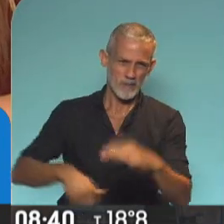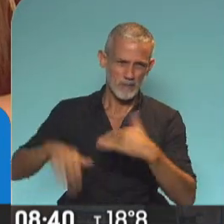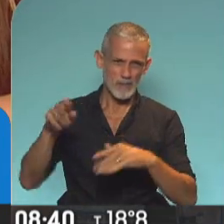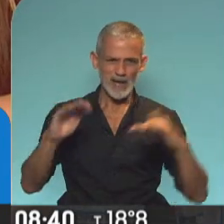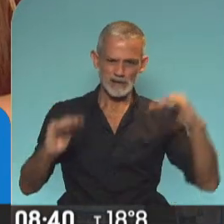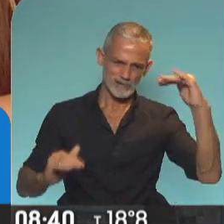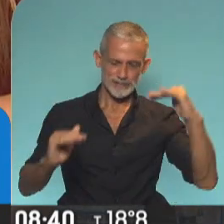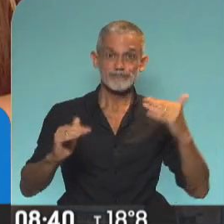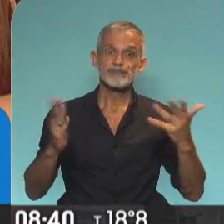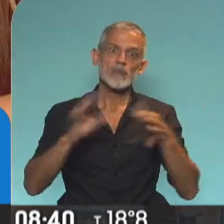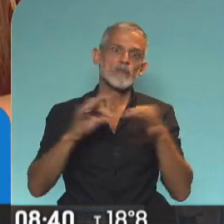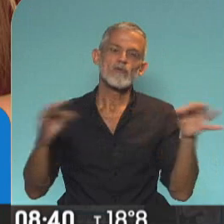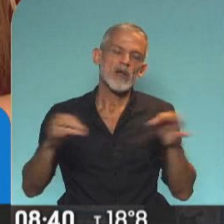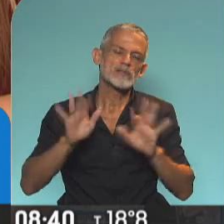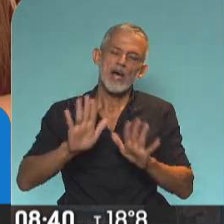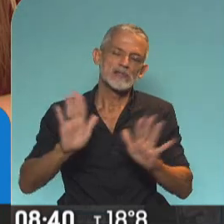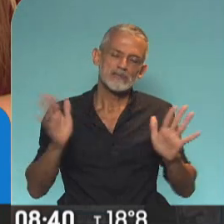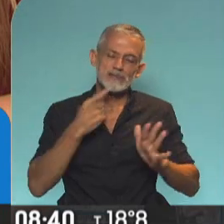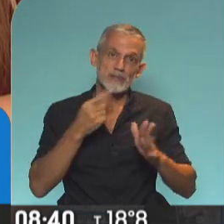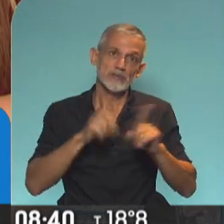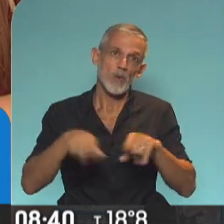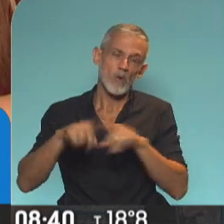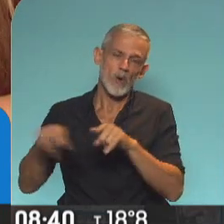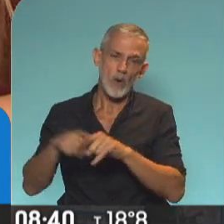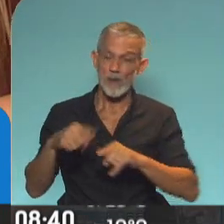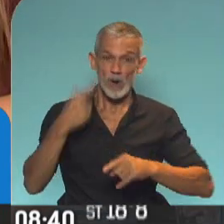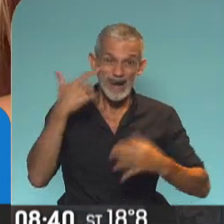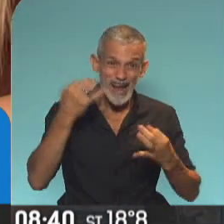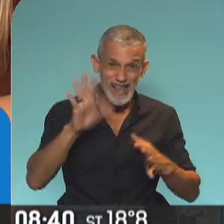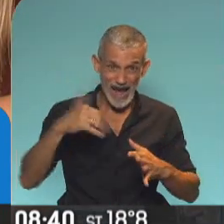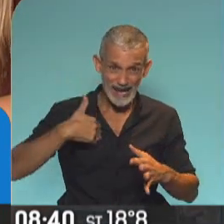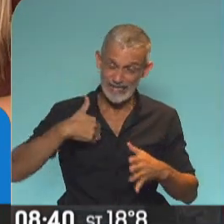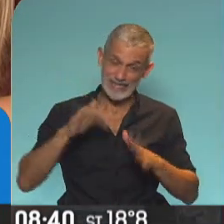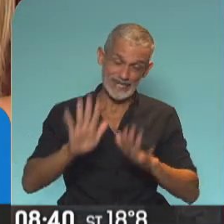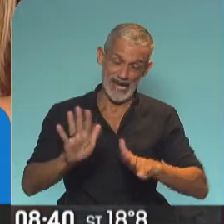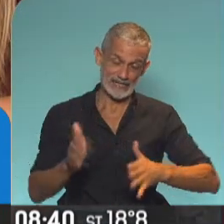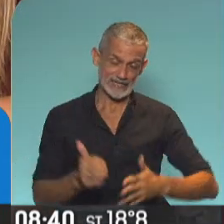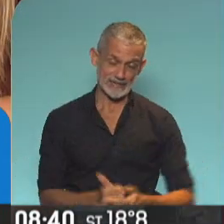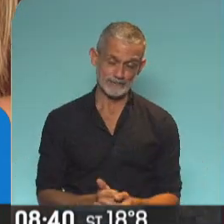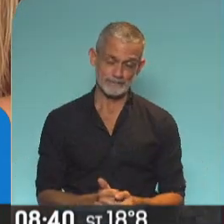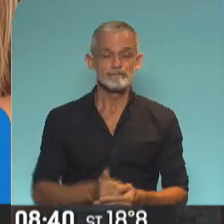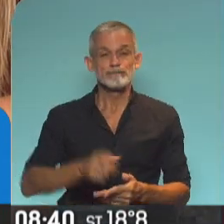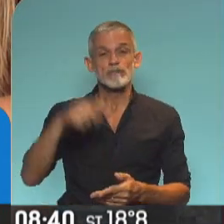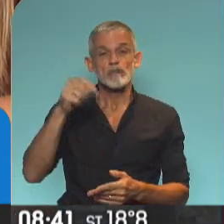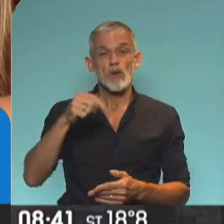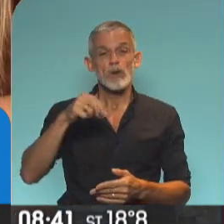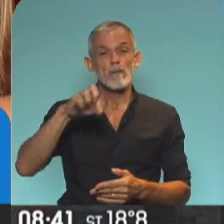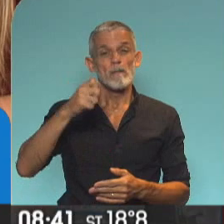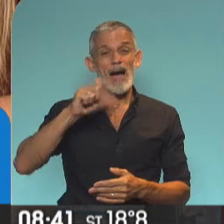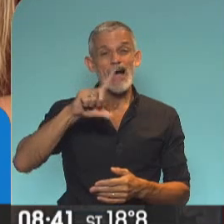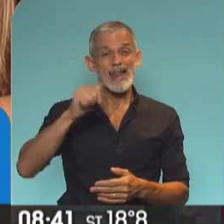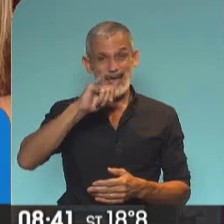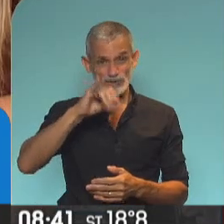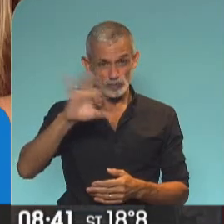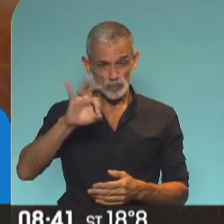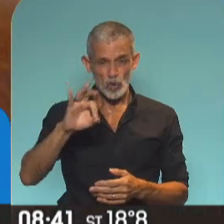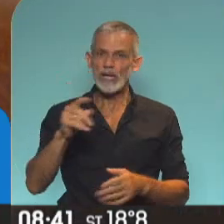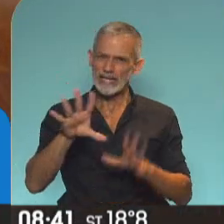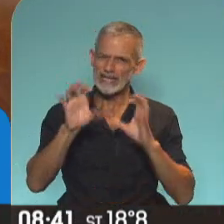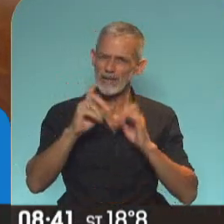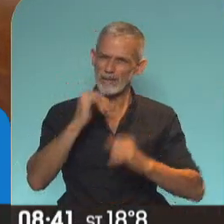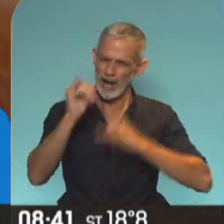ese beneficio que le dio al productor alimenticio se traslada a la góndola. Y ya sabemos que el control de las góndolas tiene su dificultad y lo estamos viendo por